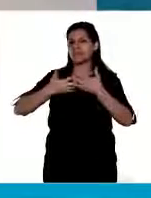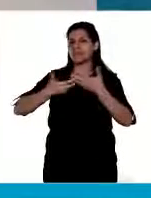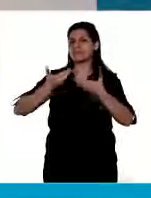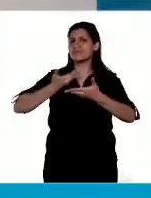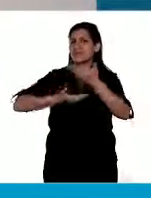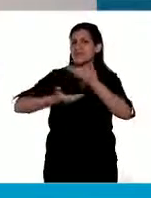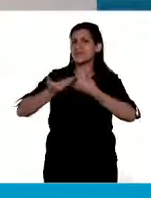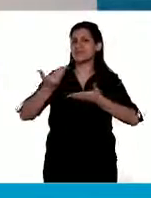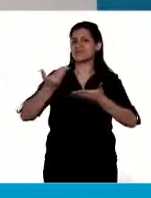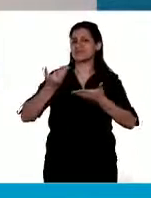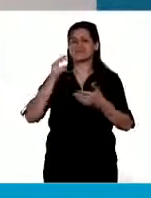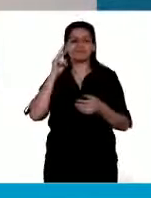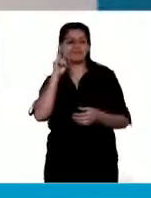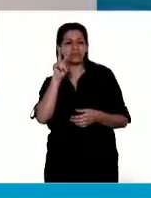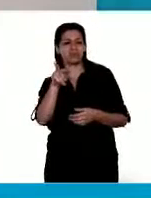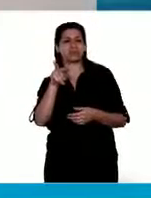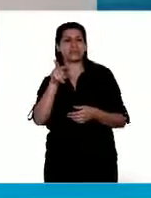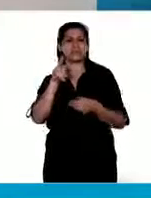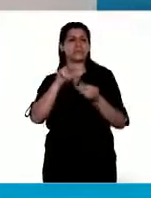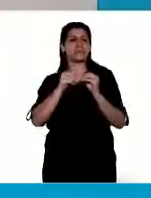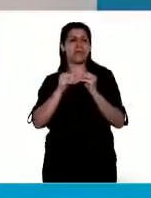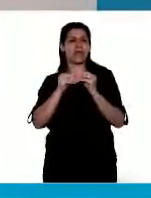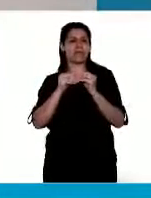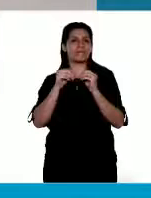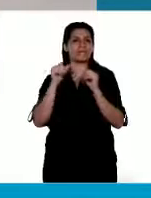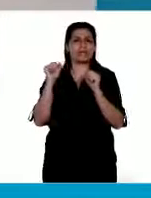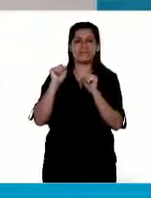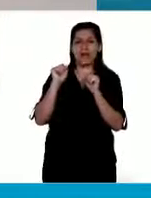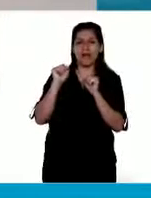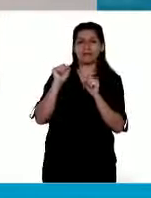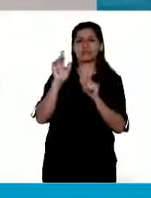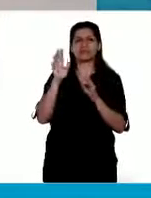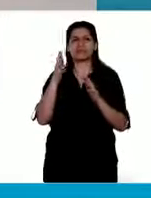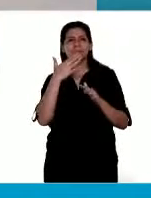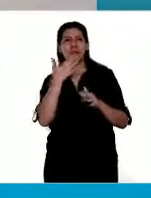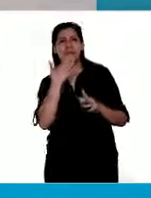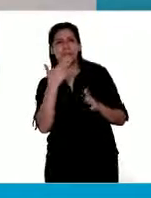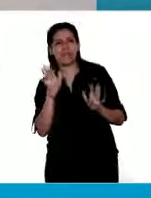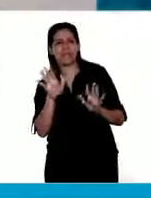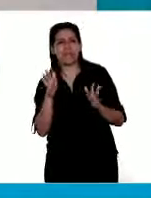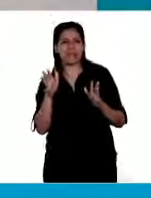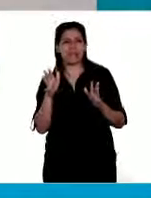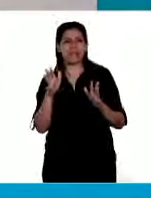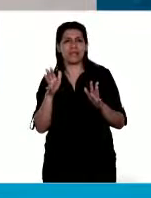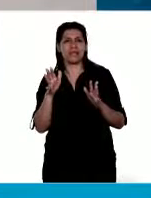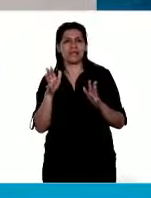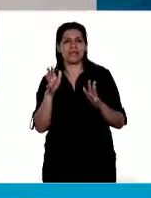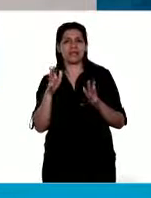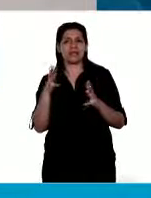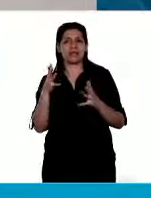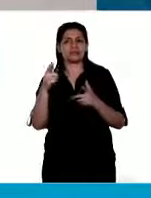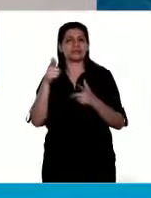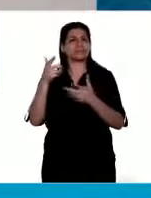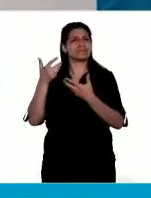problema que yo vi en mayo, abril, que posteriormente me llevó a hacer un proyecto.